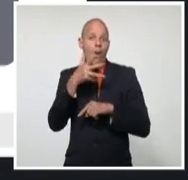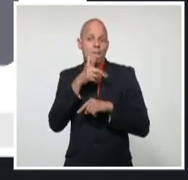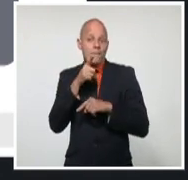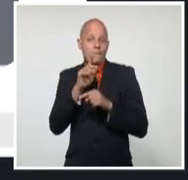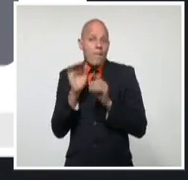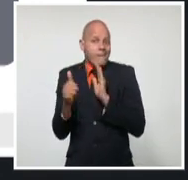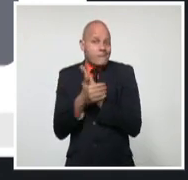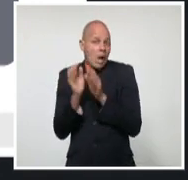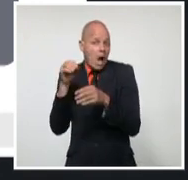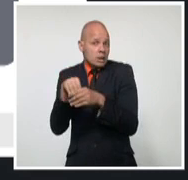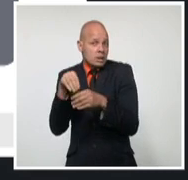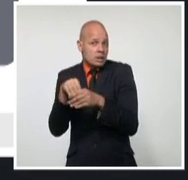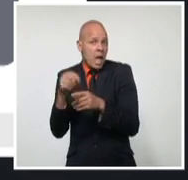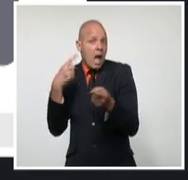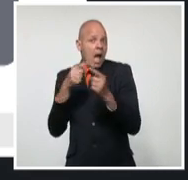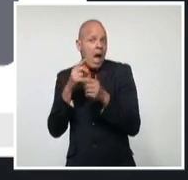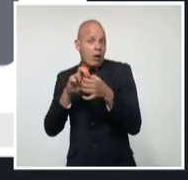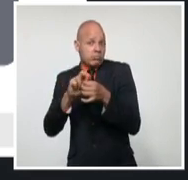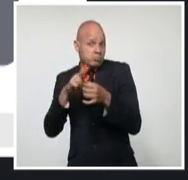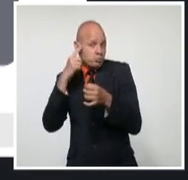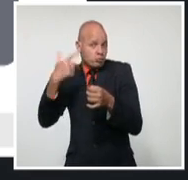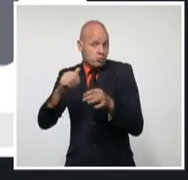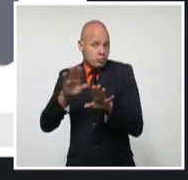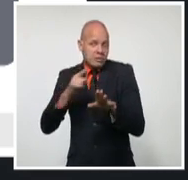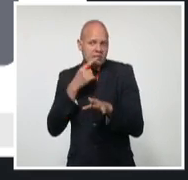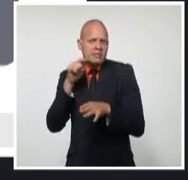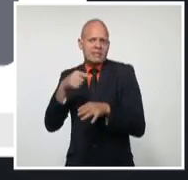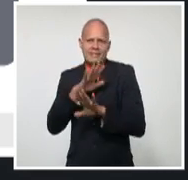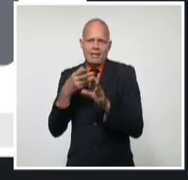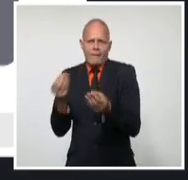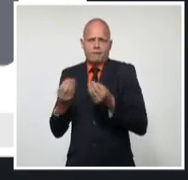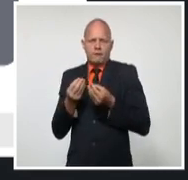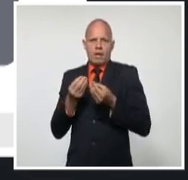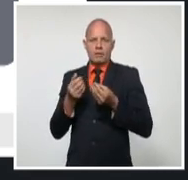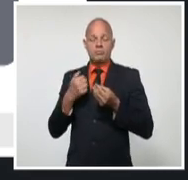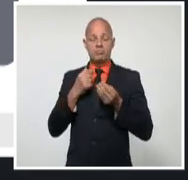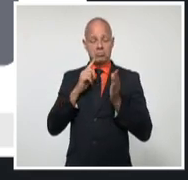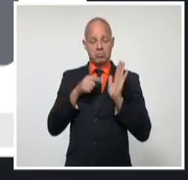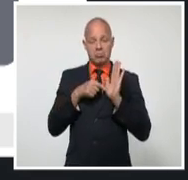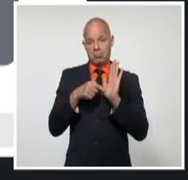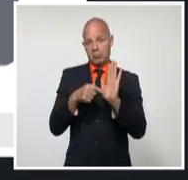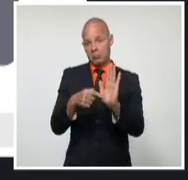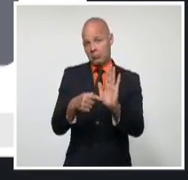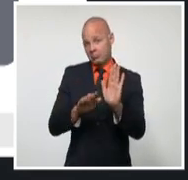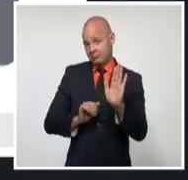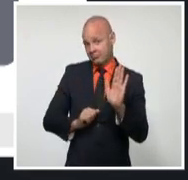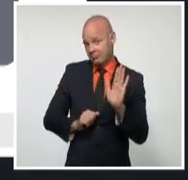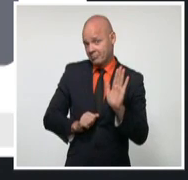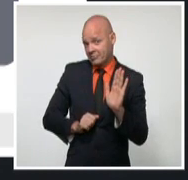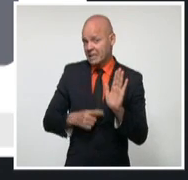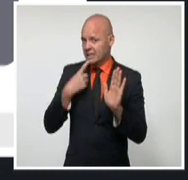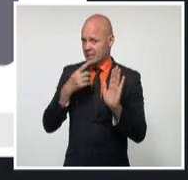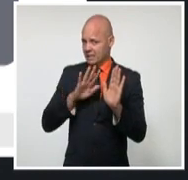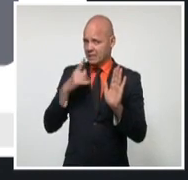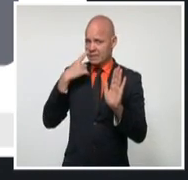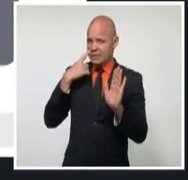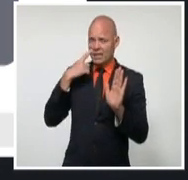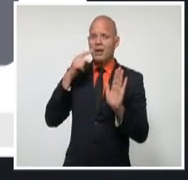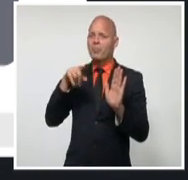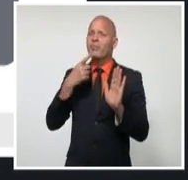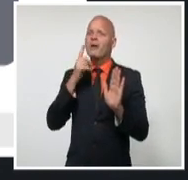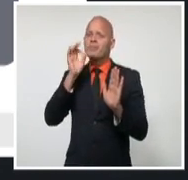responsables políticos bajo la nueva administración están en un proceso de consulta con varias partes interesadas respecto a la política